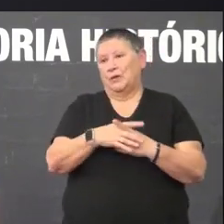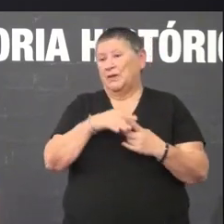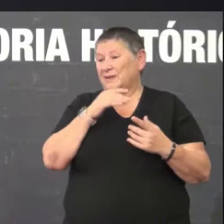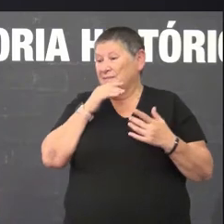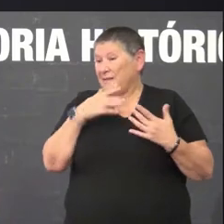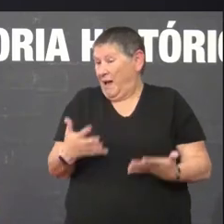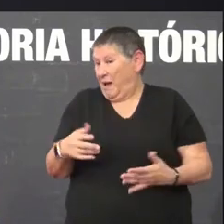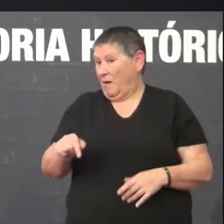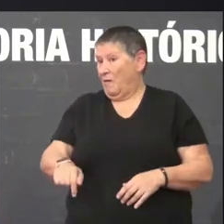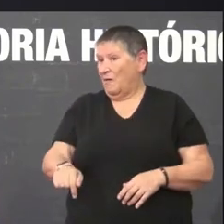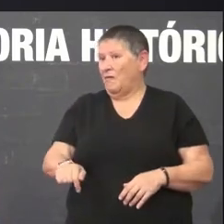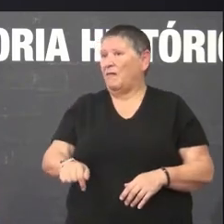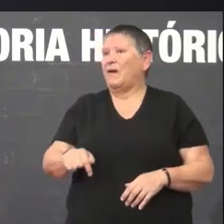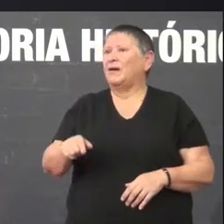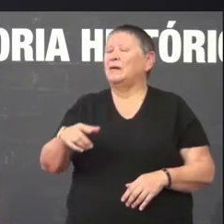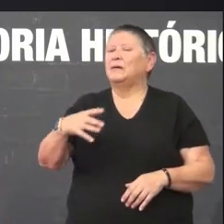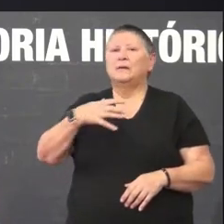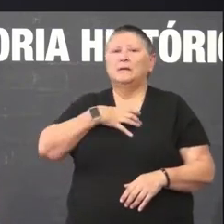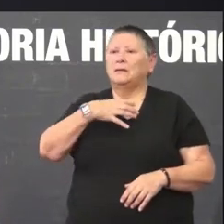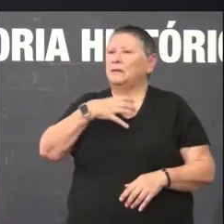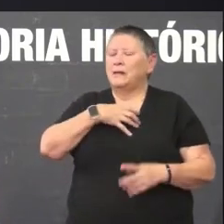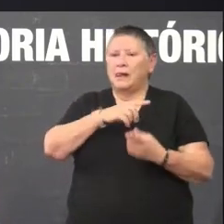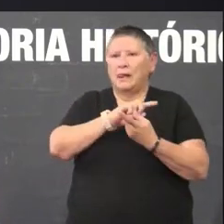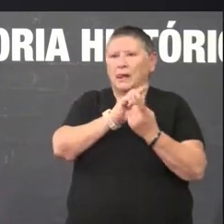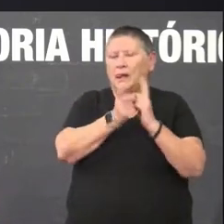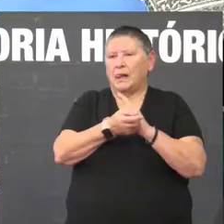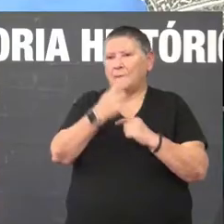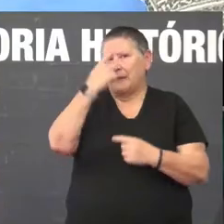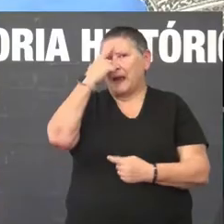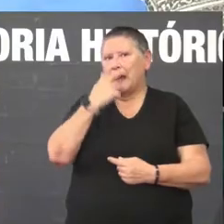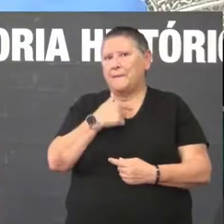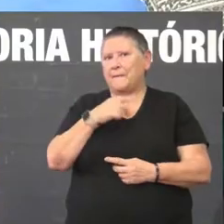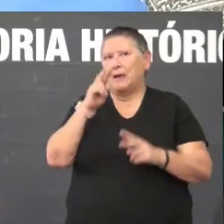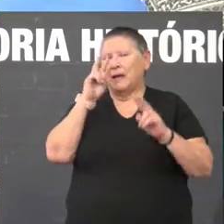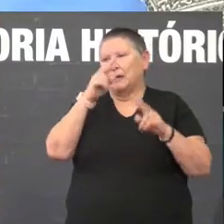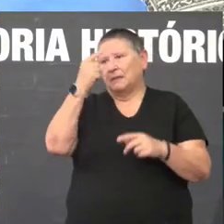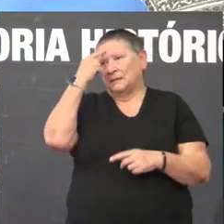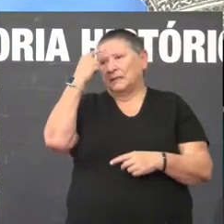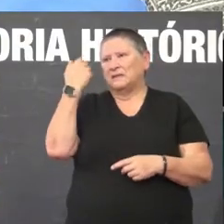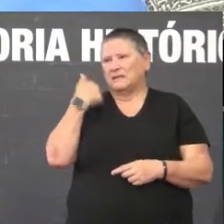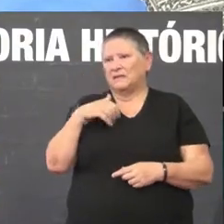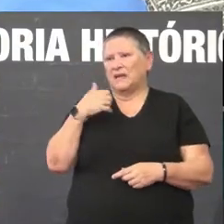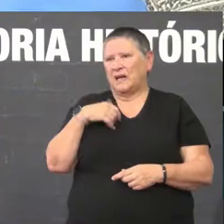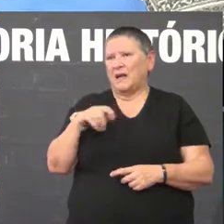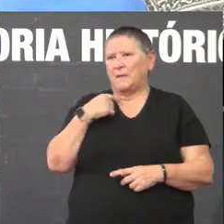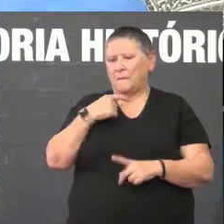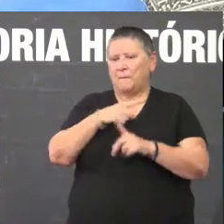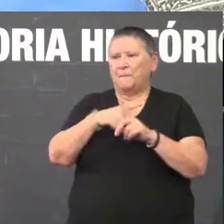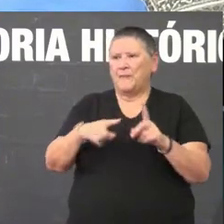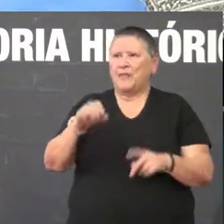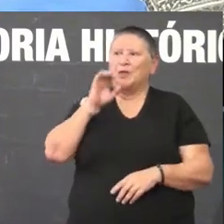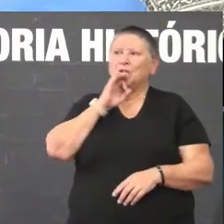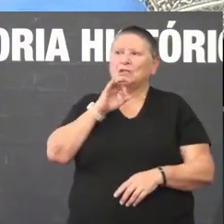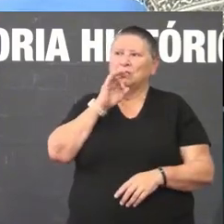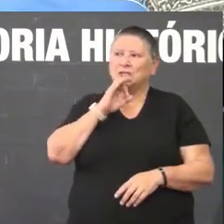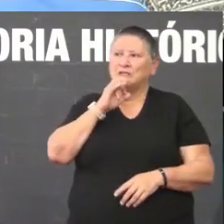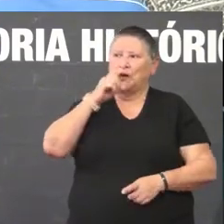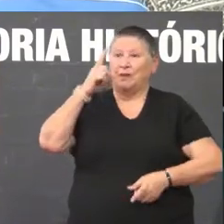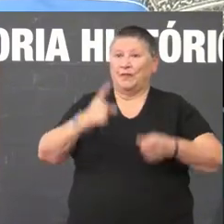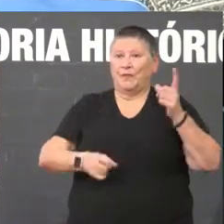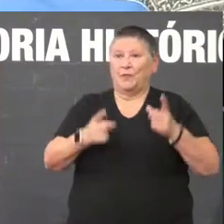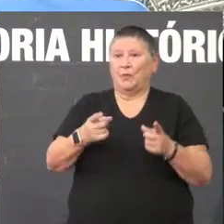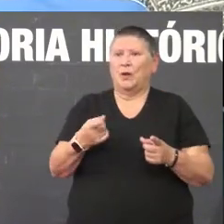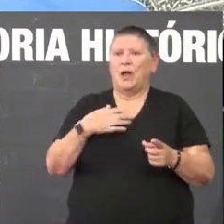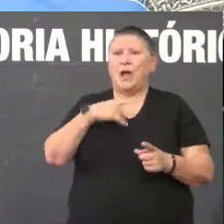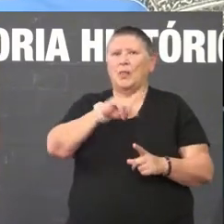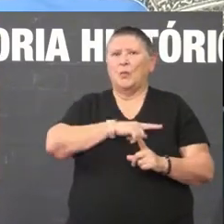custa cambiar esa imaxe que se deu delas durante esos case medio século de dictadura. Evidentemente, cando falamos de represión franquista, o